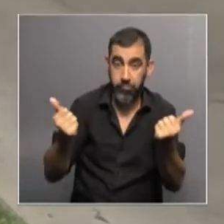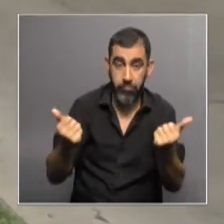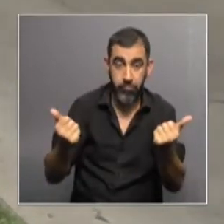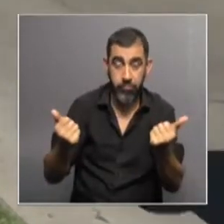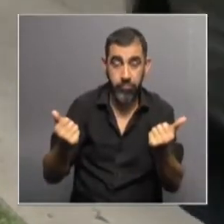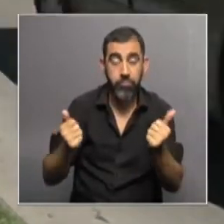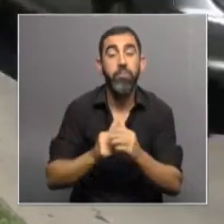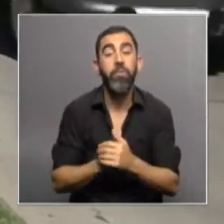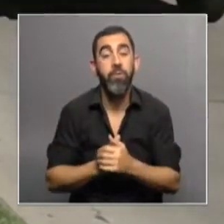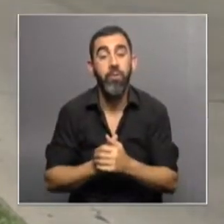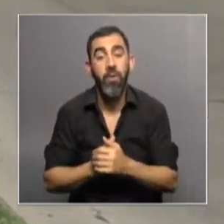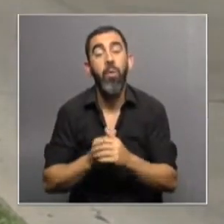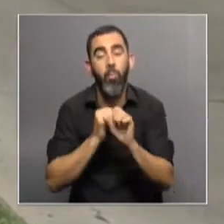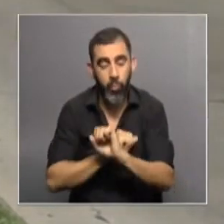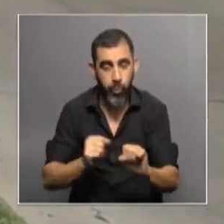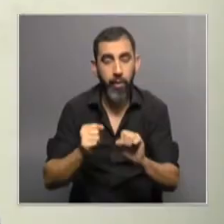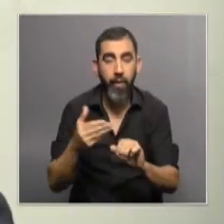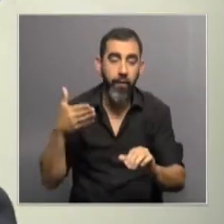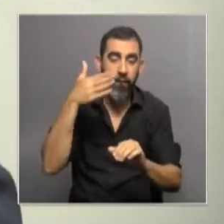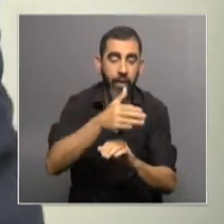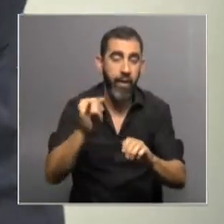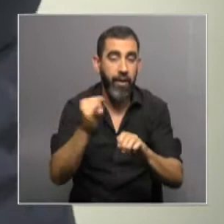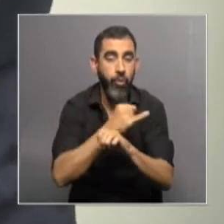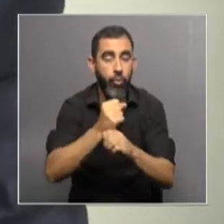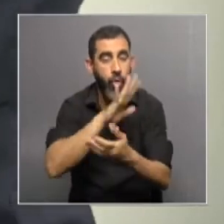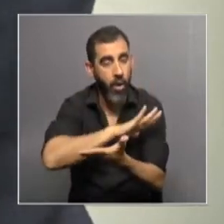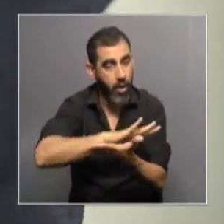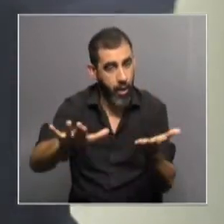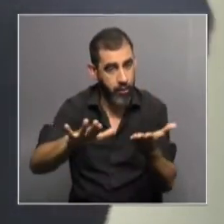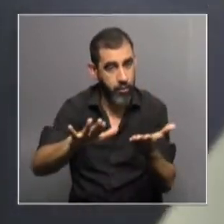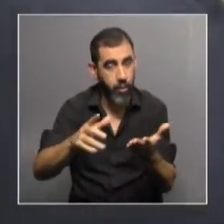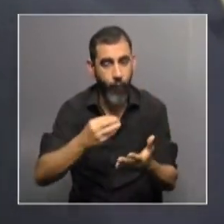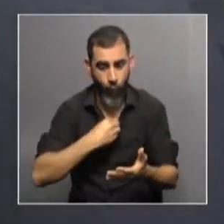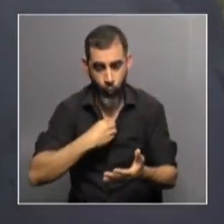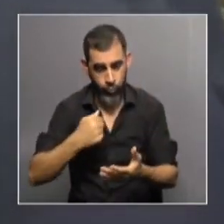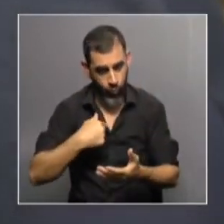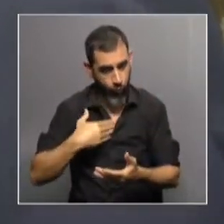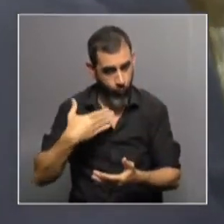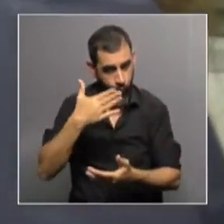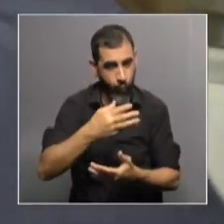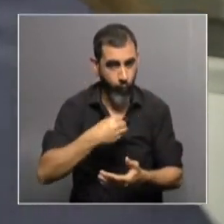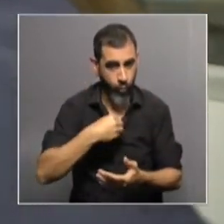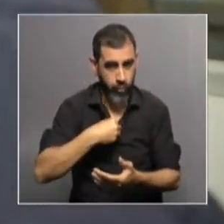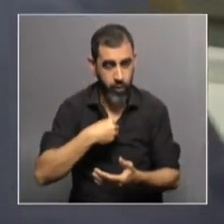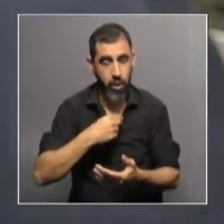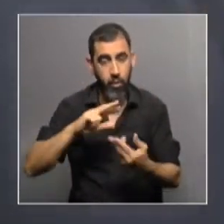de poder acercarse a nuestra institución gratuitamente y por voluntad propia pueden venir dan su muestra de ADN